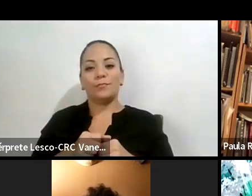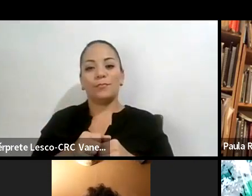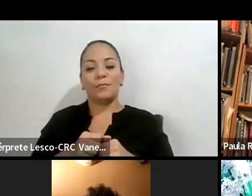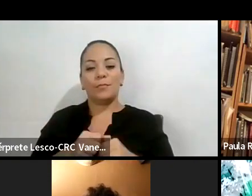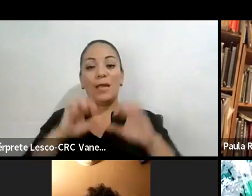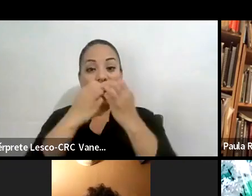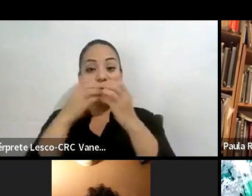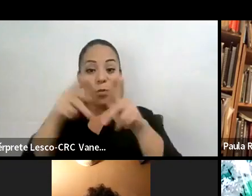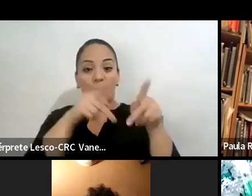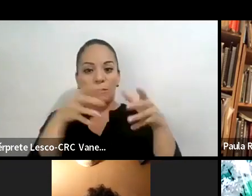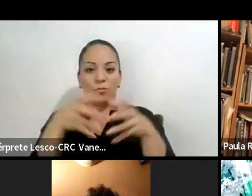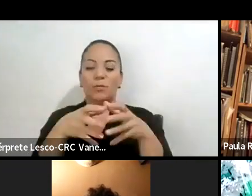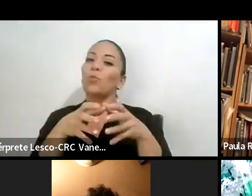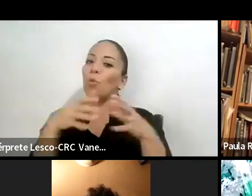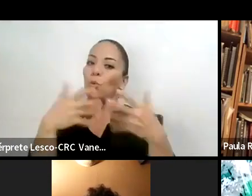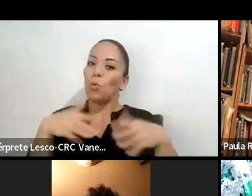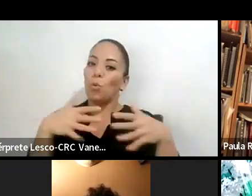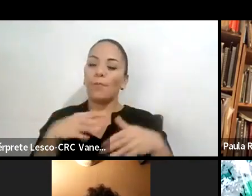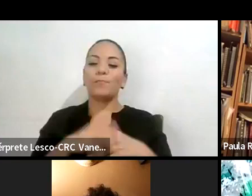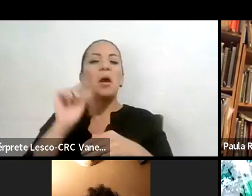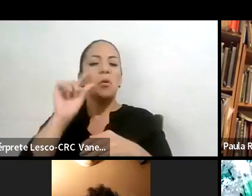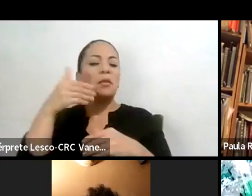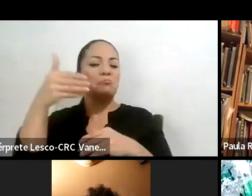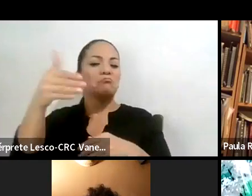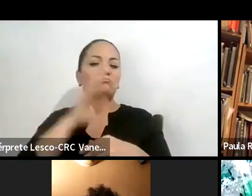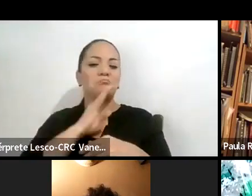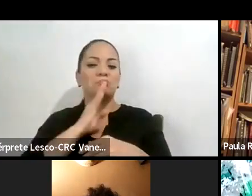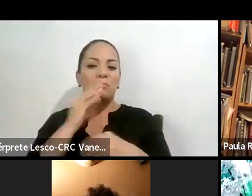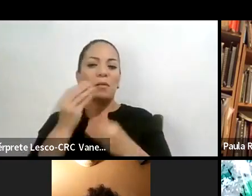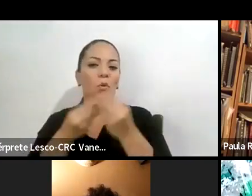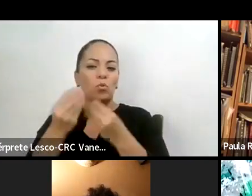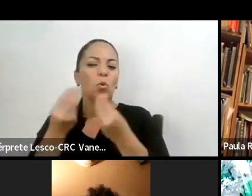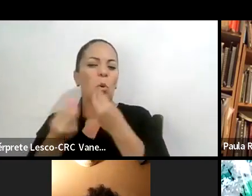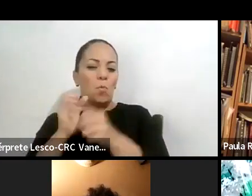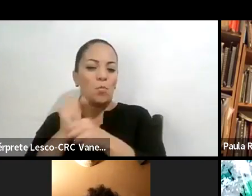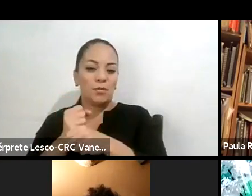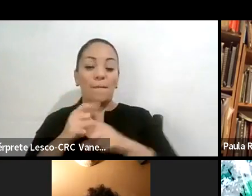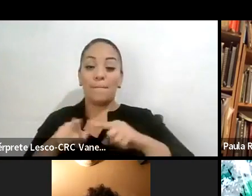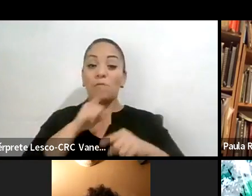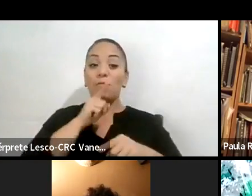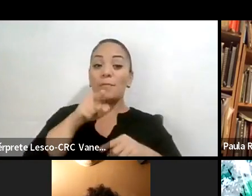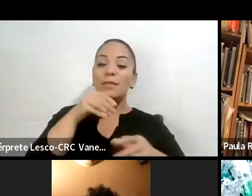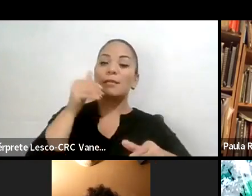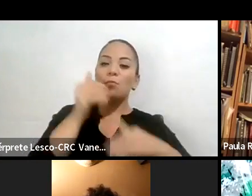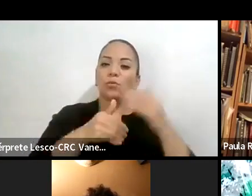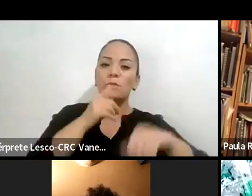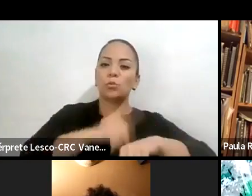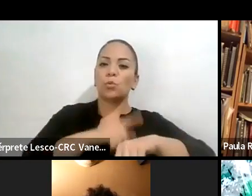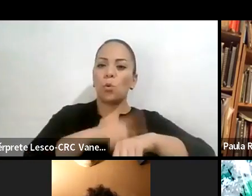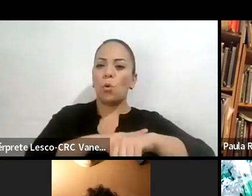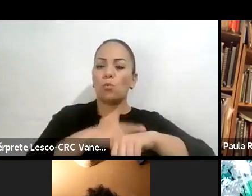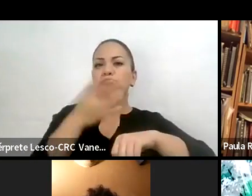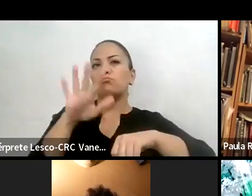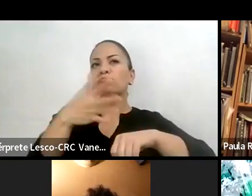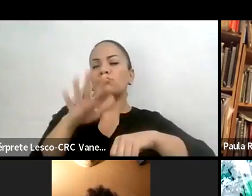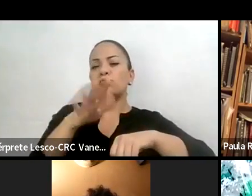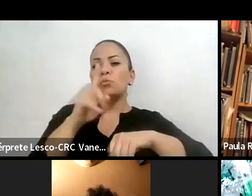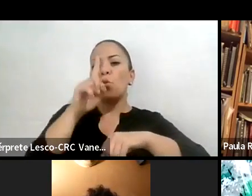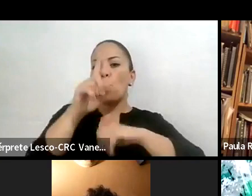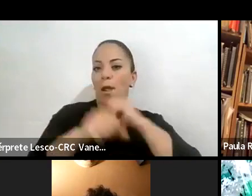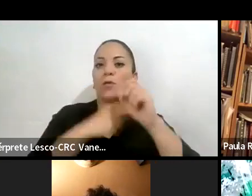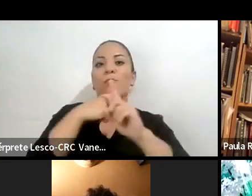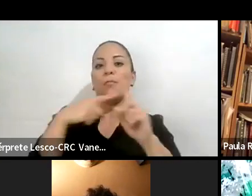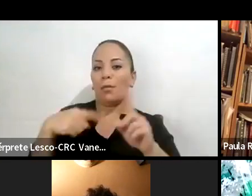se va a hablar de la producción, pero este fue un proceso que duró aproximadamente año y